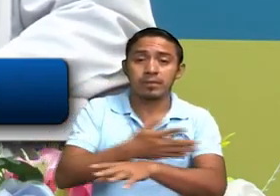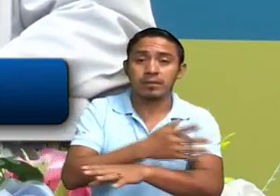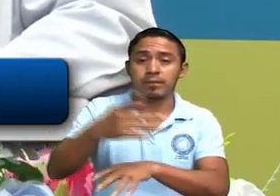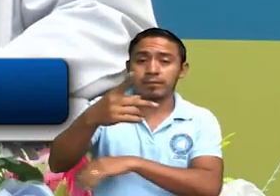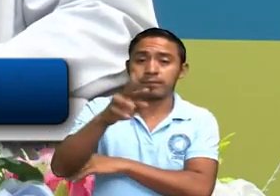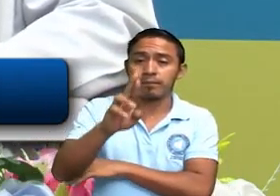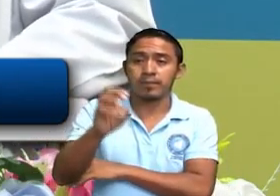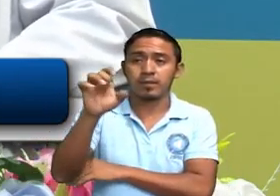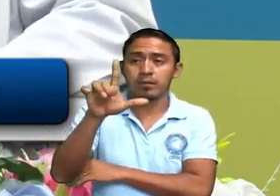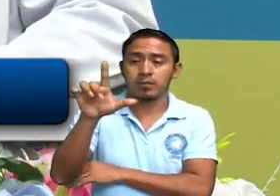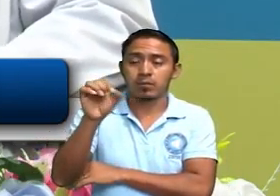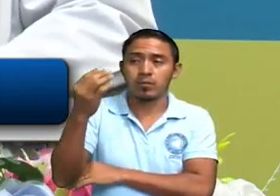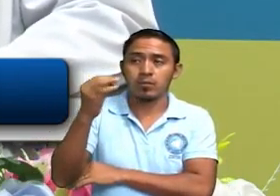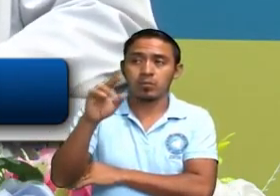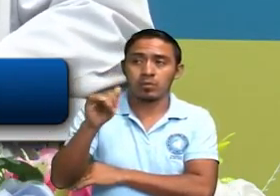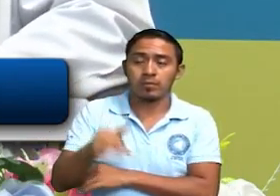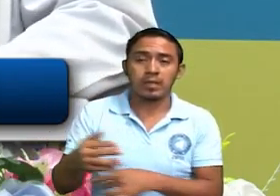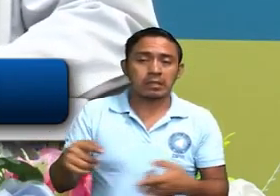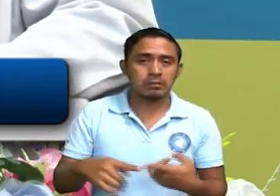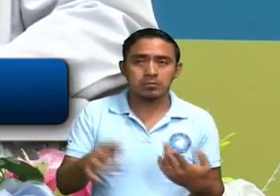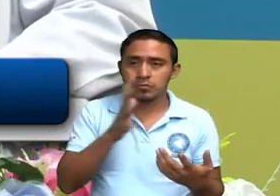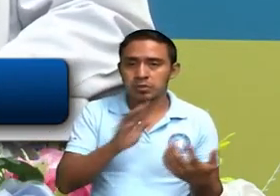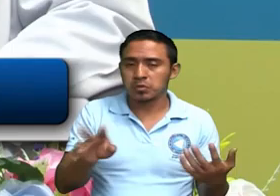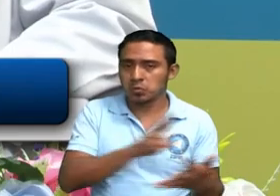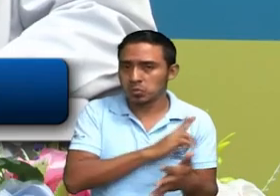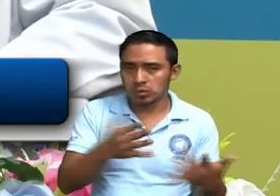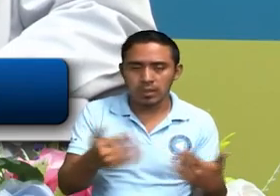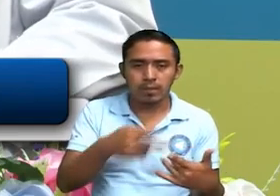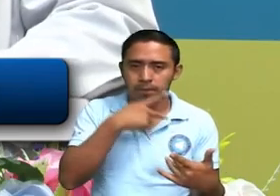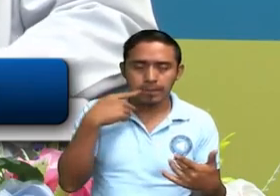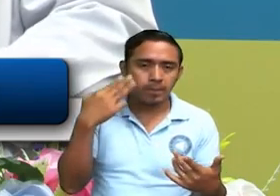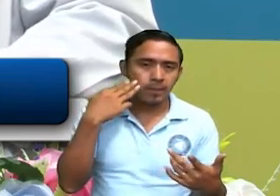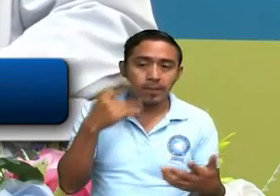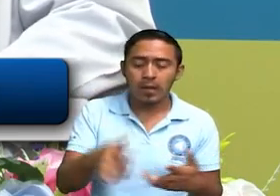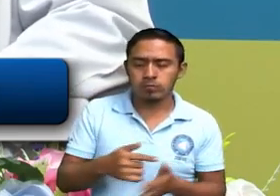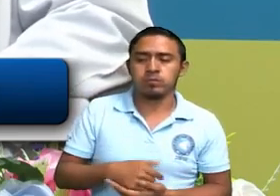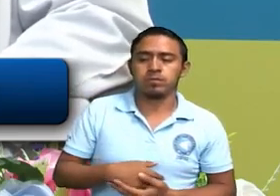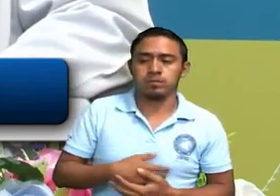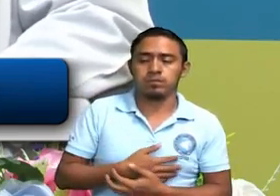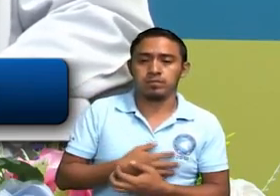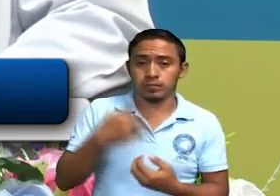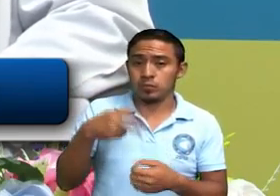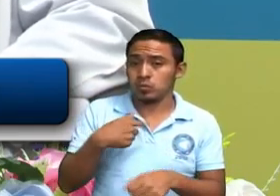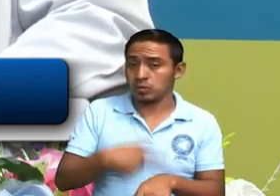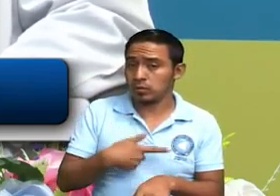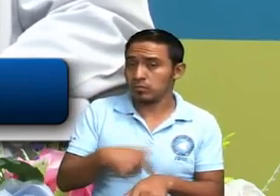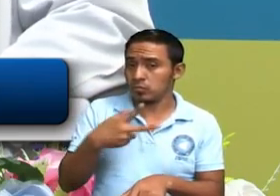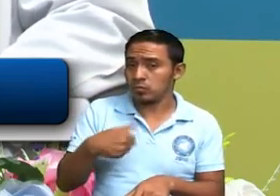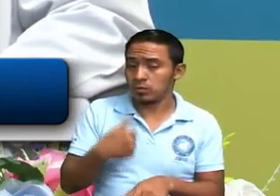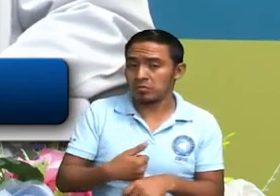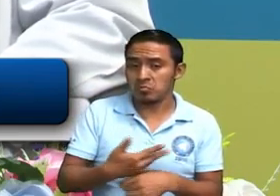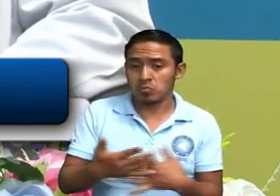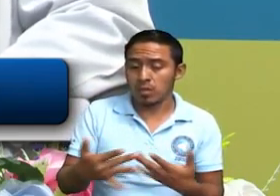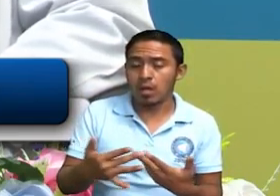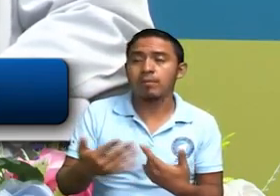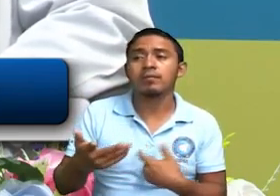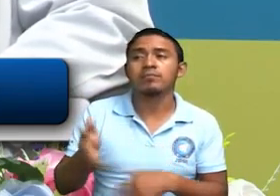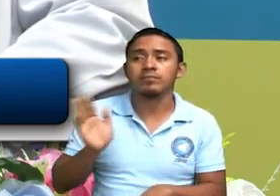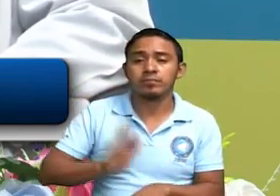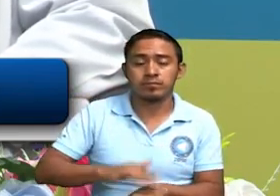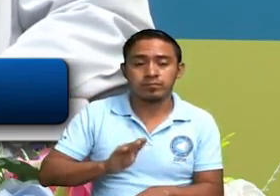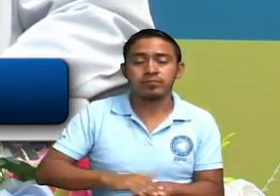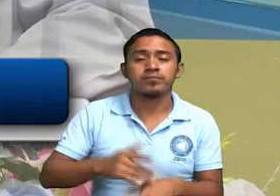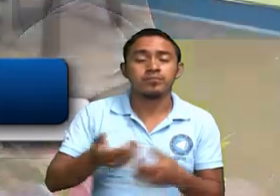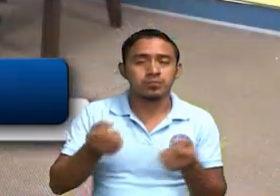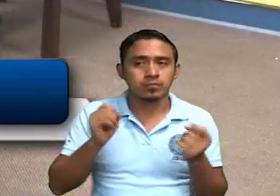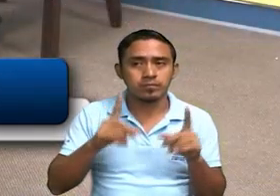¿verdad? Entonces, si el niño no dice papá ni mamá a los 2 años, ya es un signo de que de llamar la